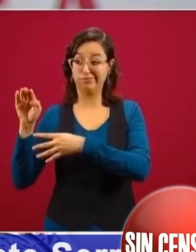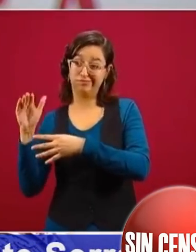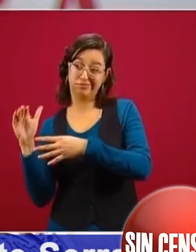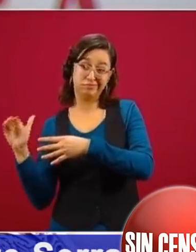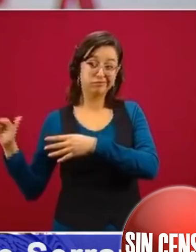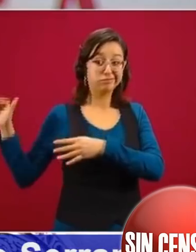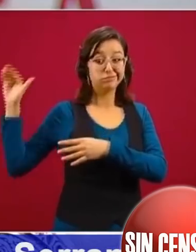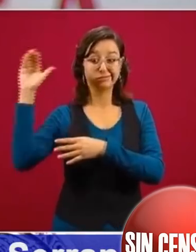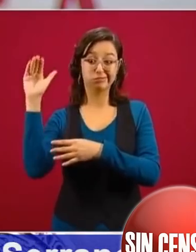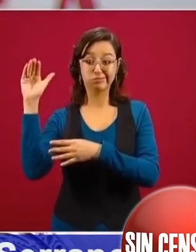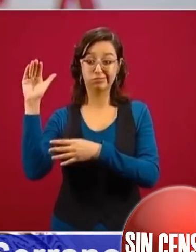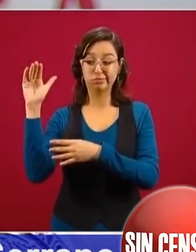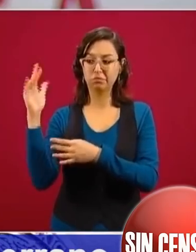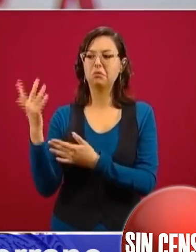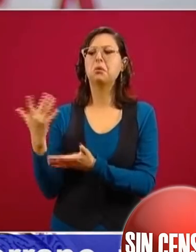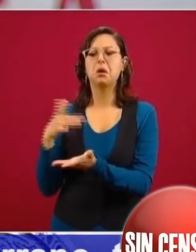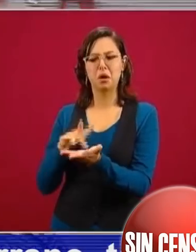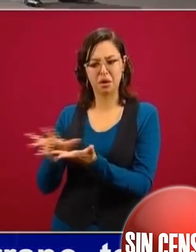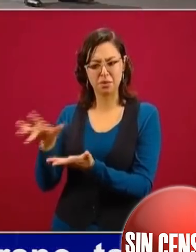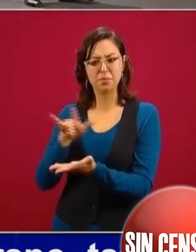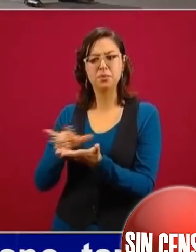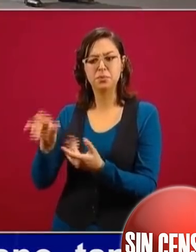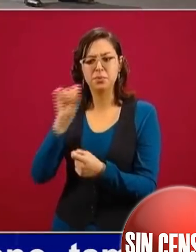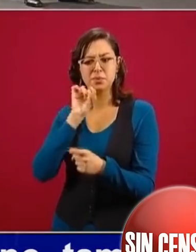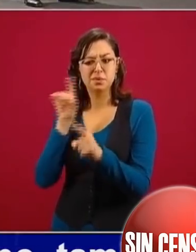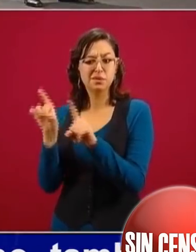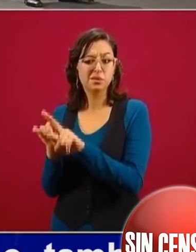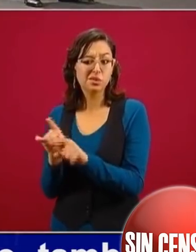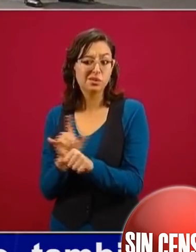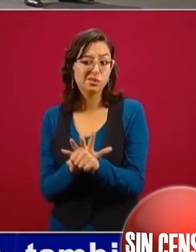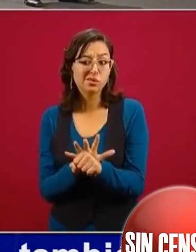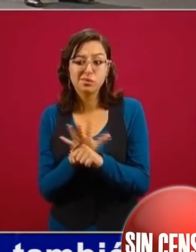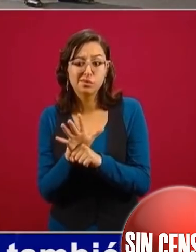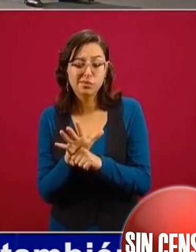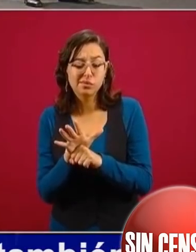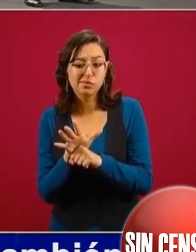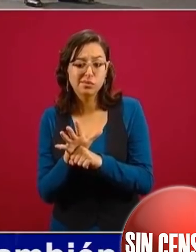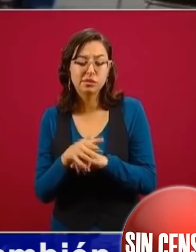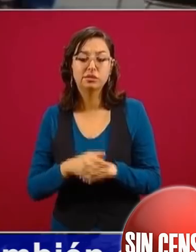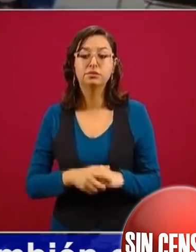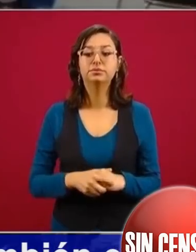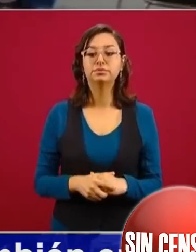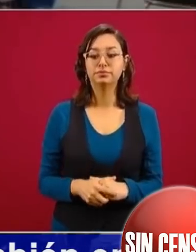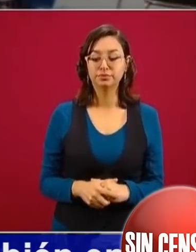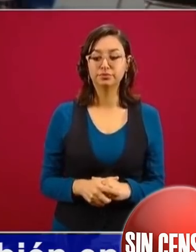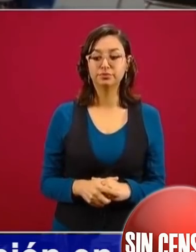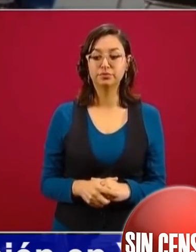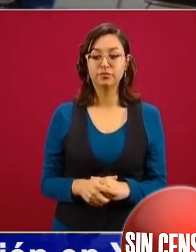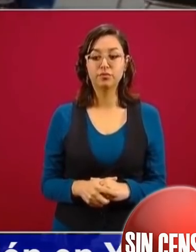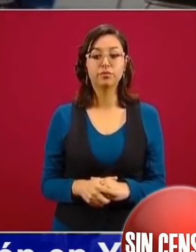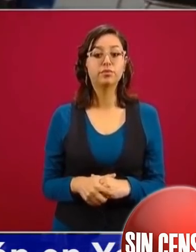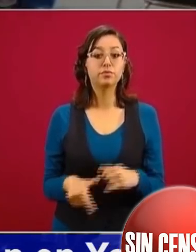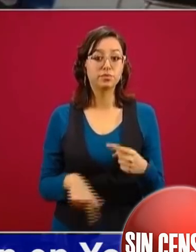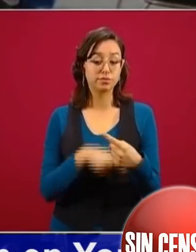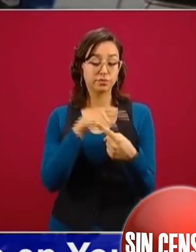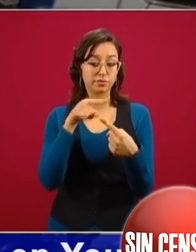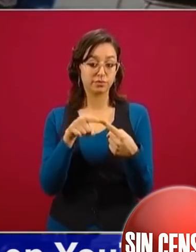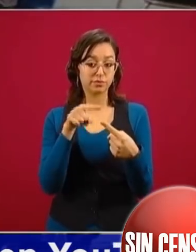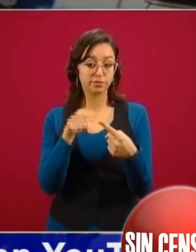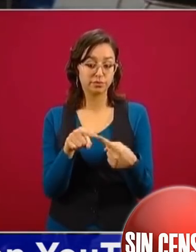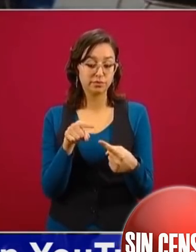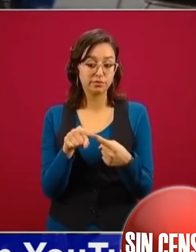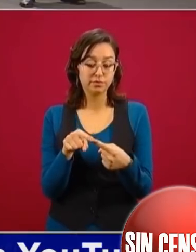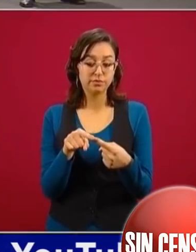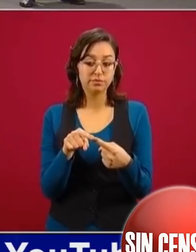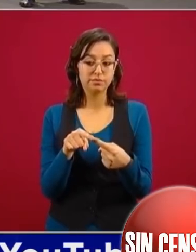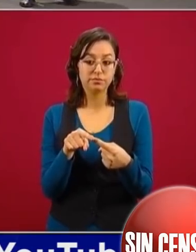También van a recibir apoyos. ¿Cuáles son estos apoyos? Bueno, primero,